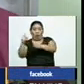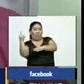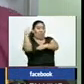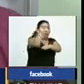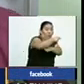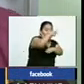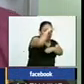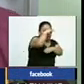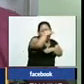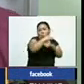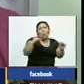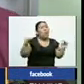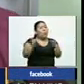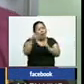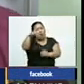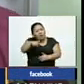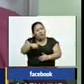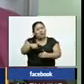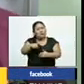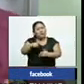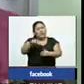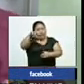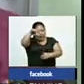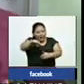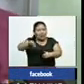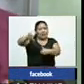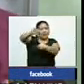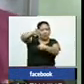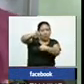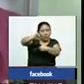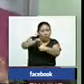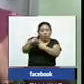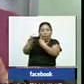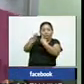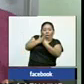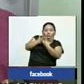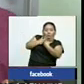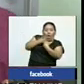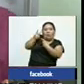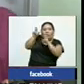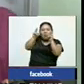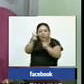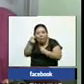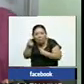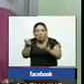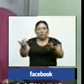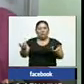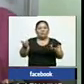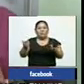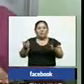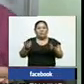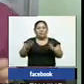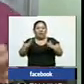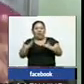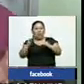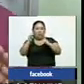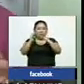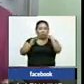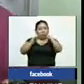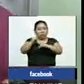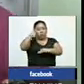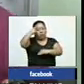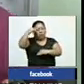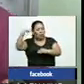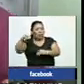Lo mismo está sucediendo en nuestros países, donde esas presiones económicas, esas presiones de la estabilidad política,